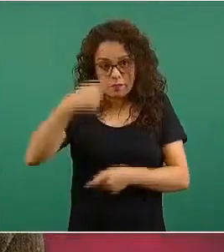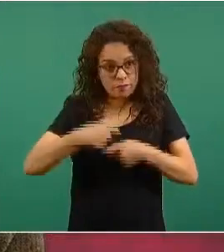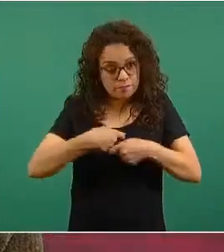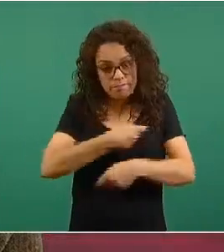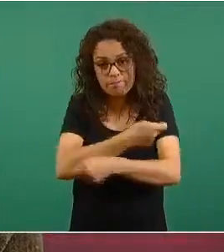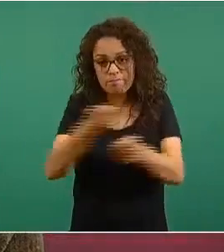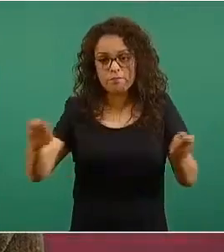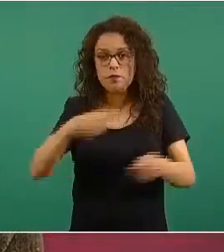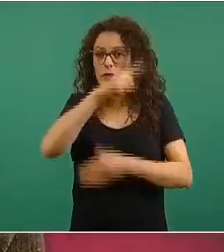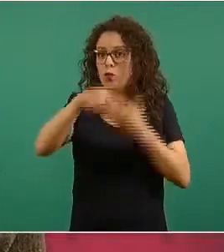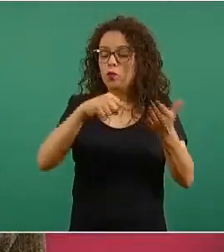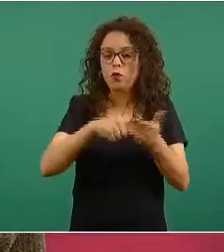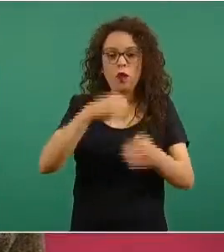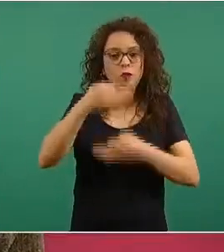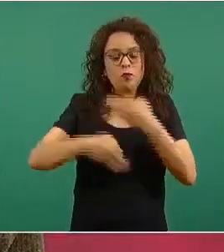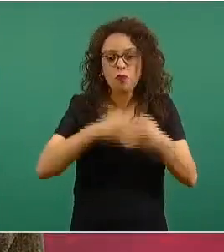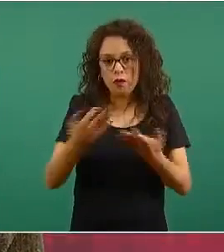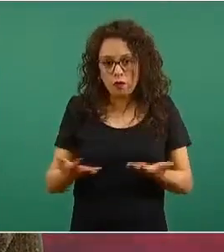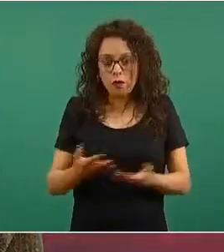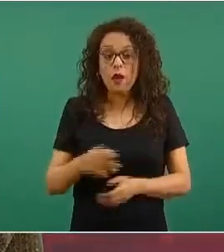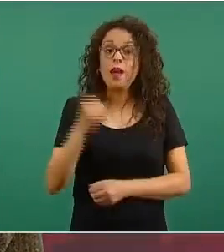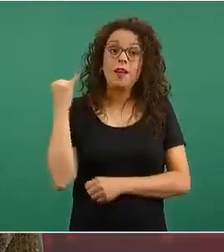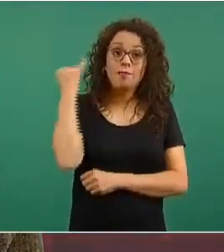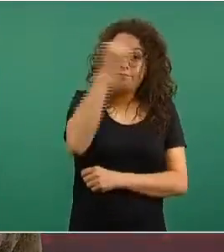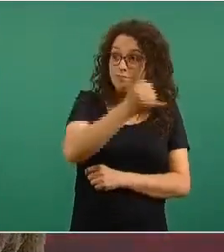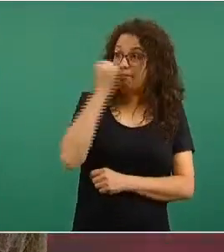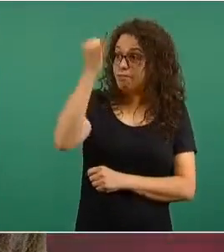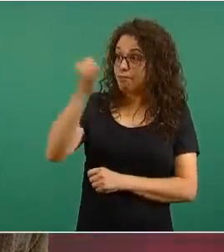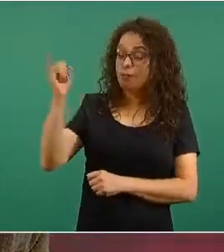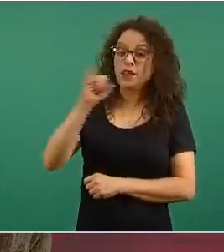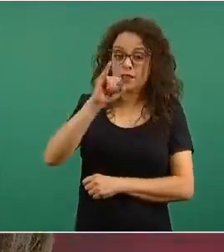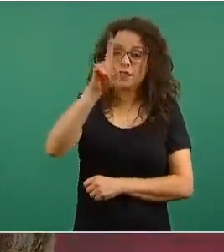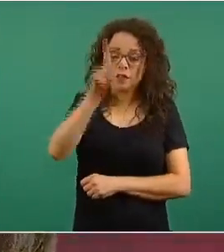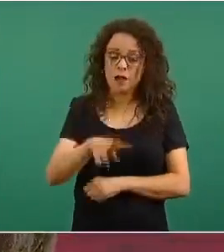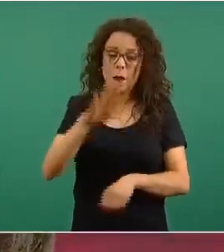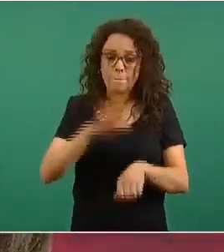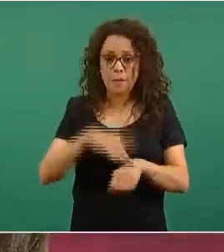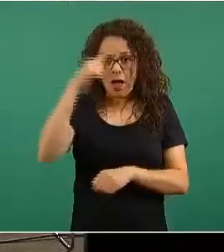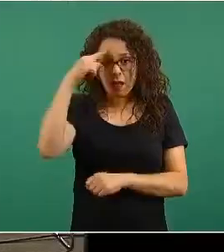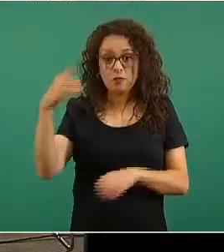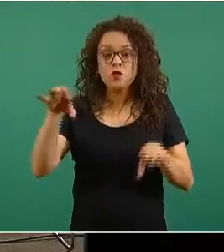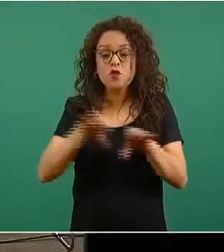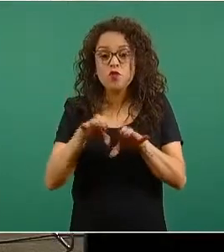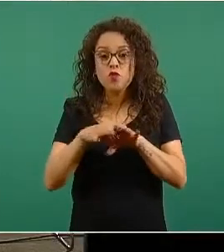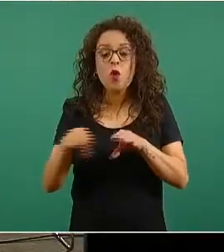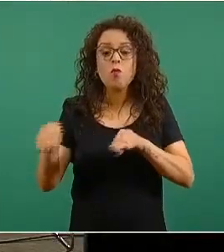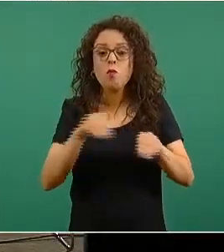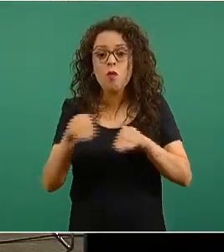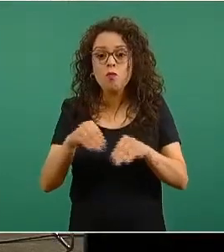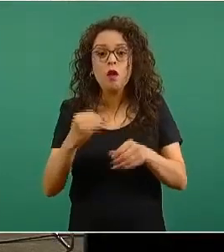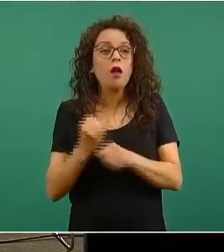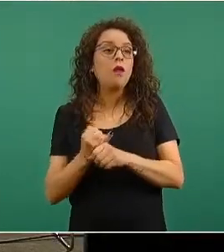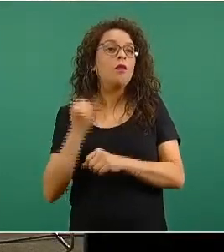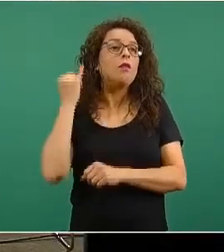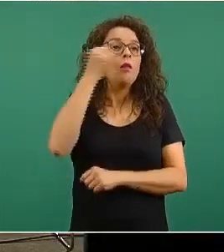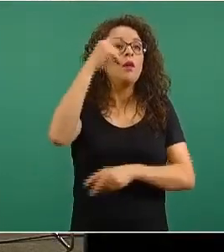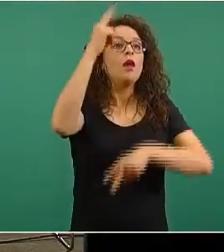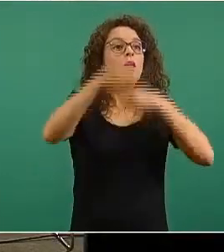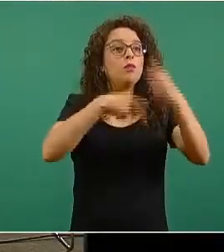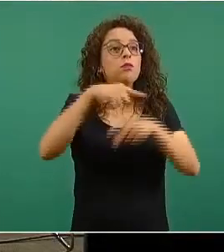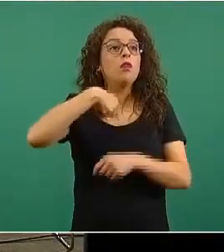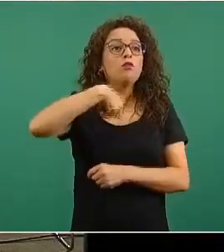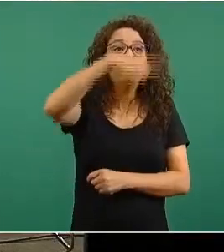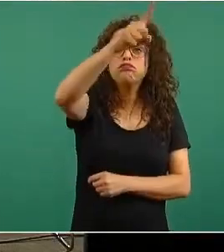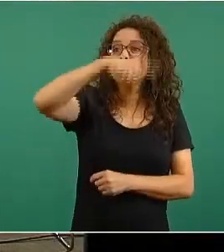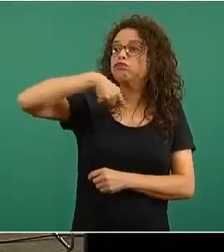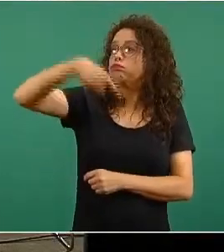las zonas rurales dispersas, efectivamente, es donde existe el mayor reto en términos del desplazamiento territorial. Estamos hablando de que hay comunidades